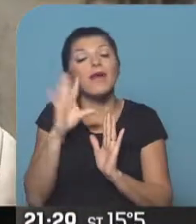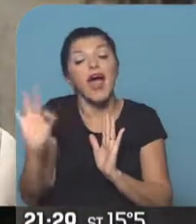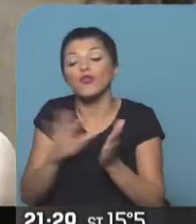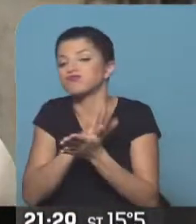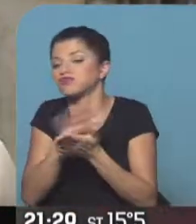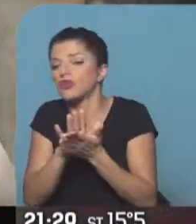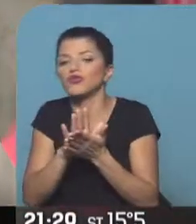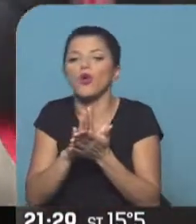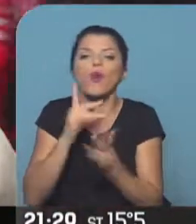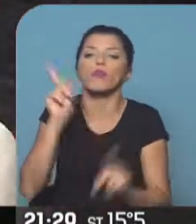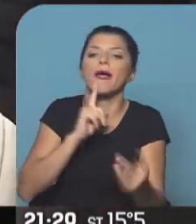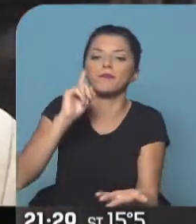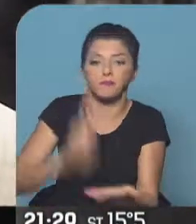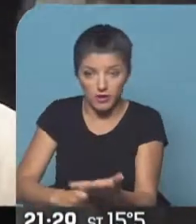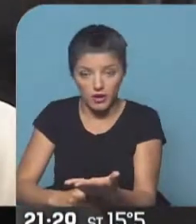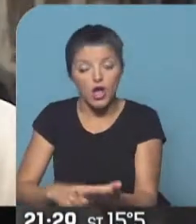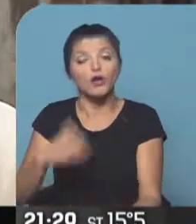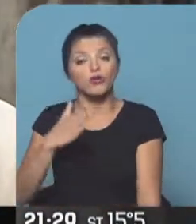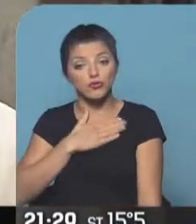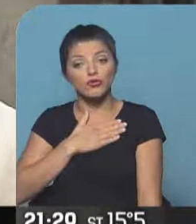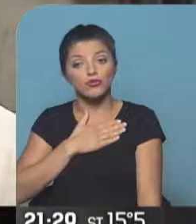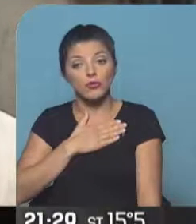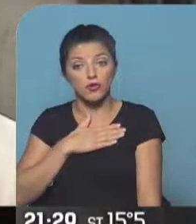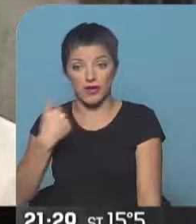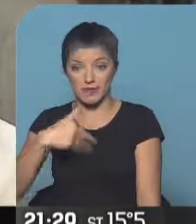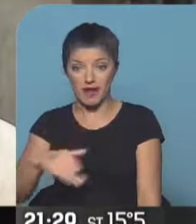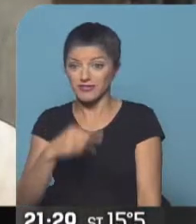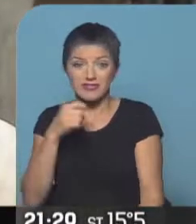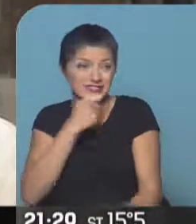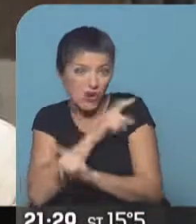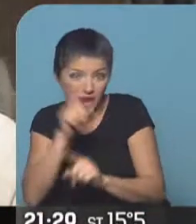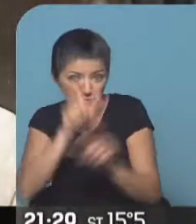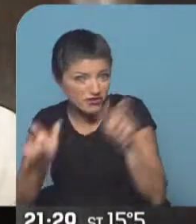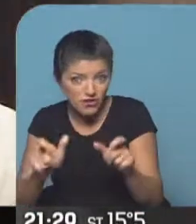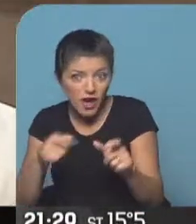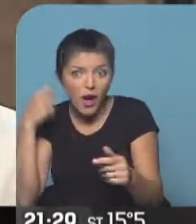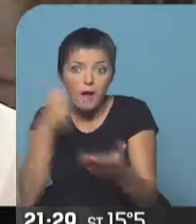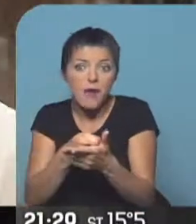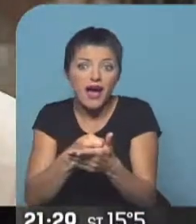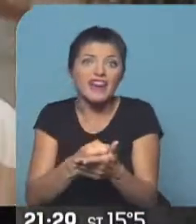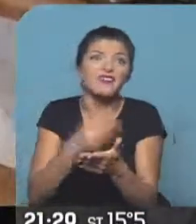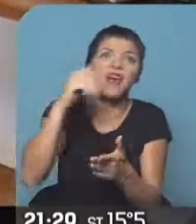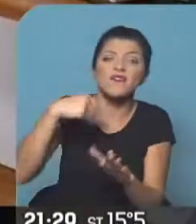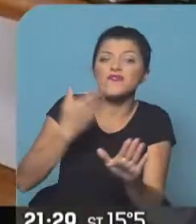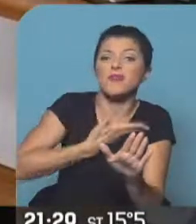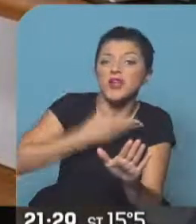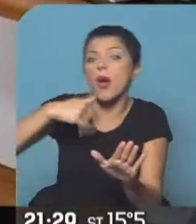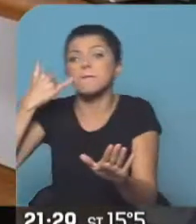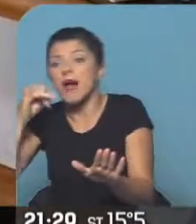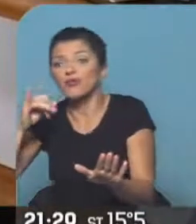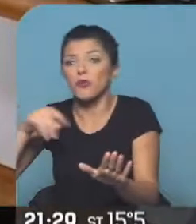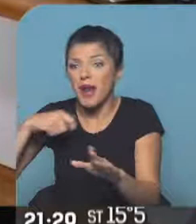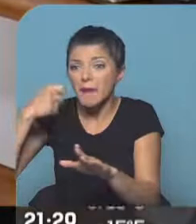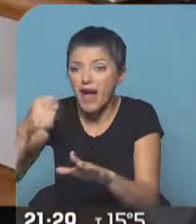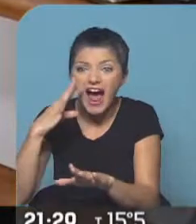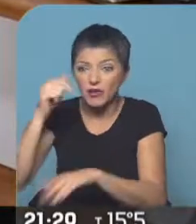donde vamos a ordenar lo que se va a pagar el año, porque si no la gente va a terminar pagando a lo mejor febrero o marzo lo que corresponde al año